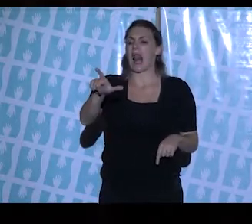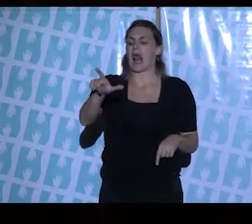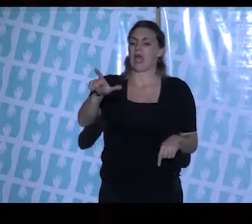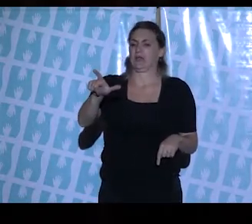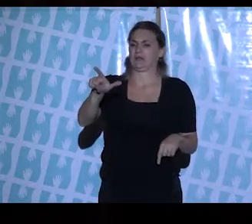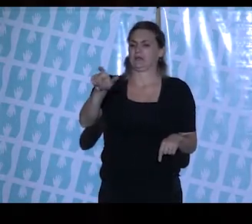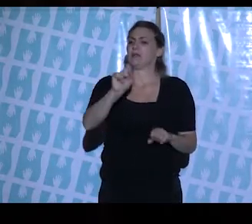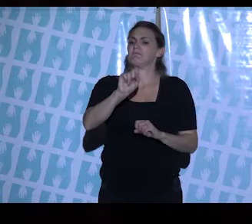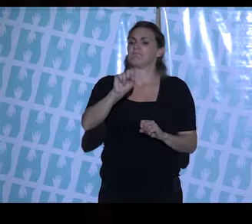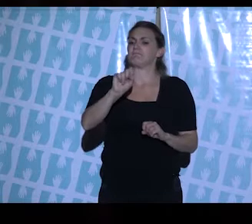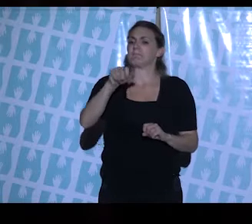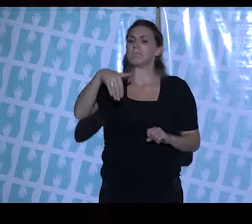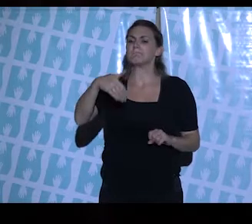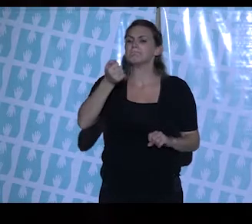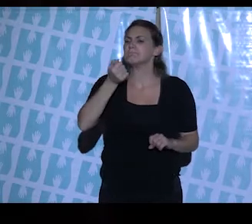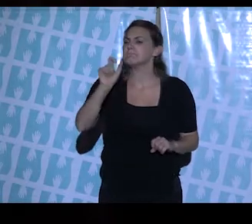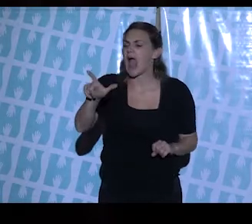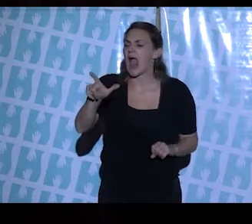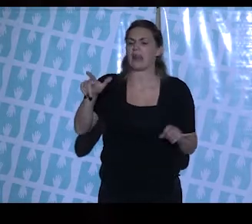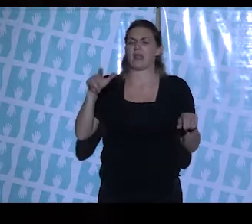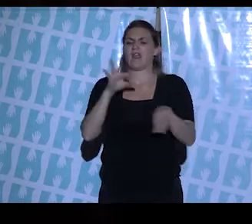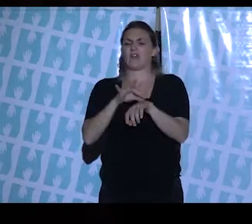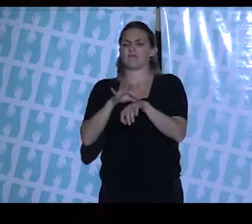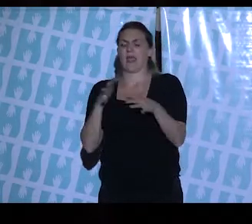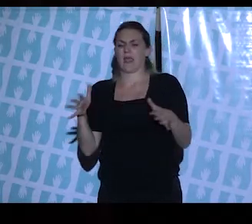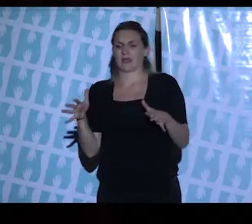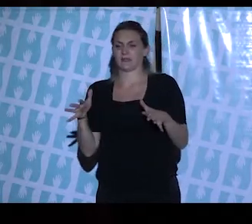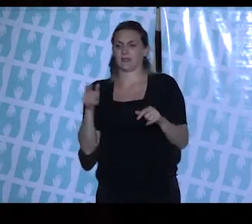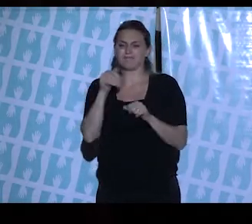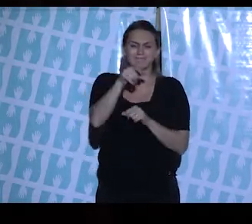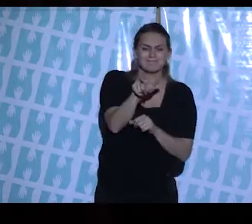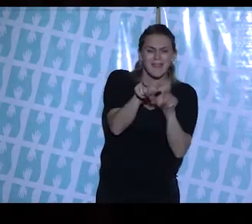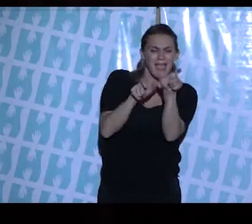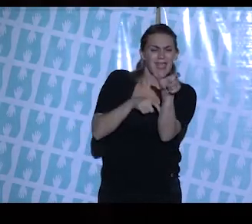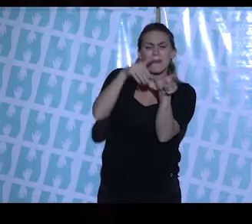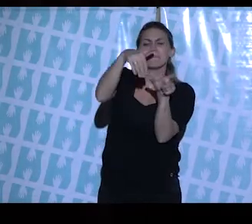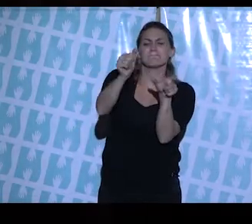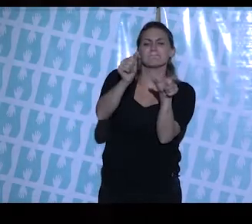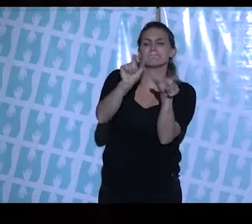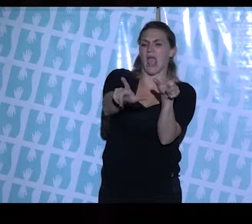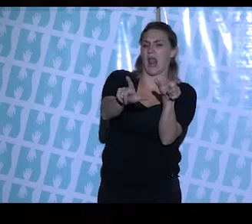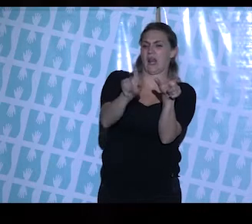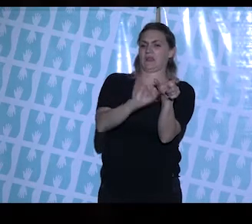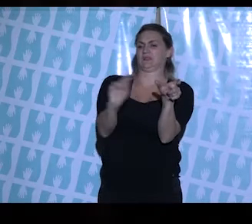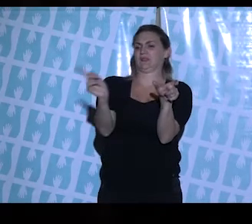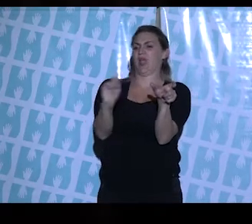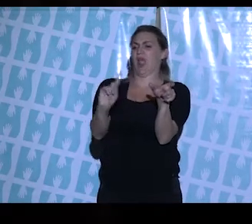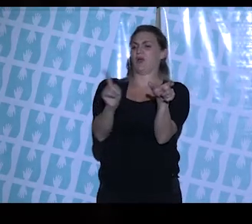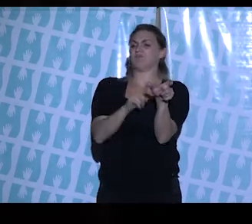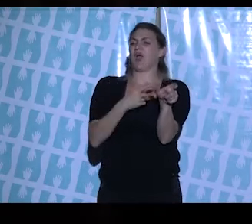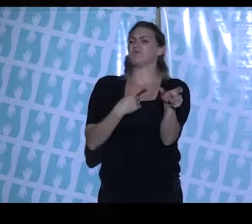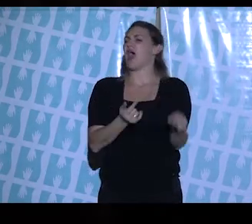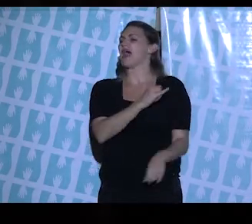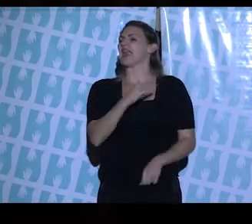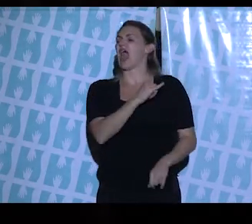favor, no usemos más ese término que le otorga cualidades maléficas a la enfermedad de